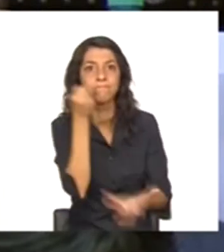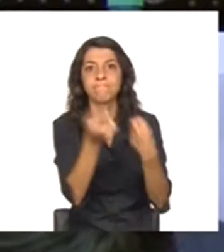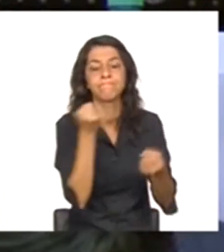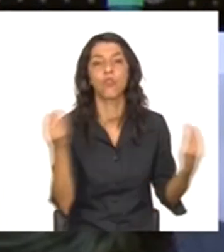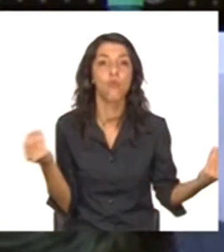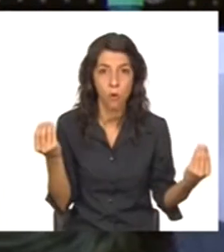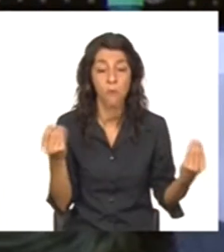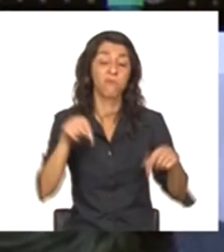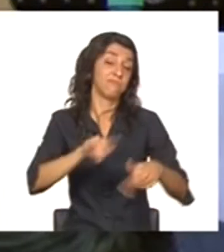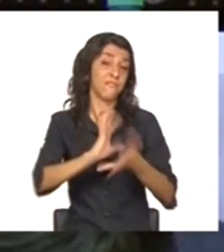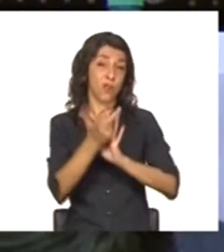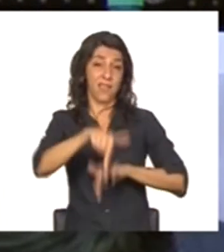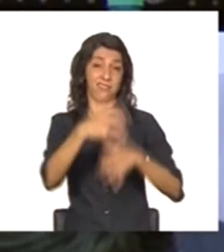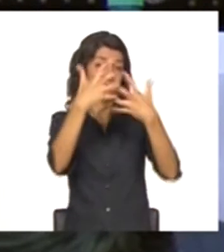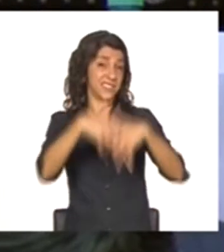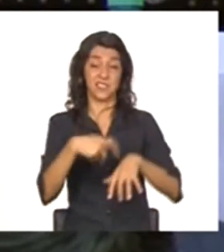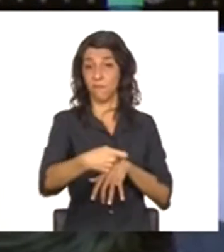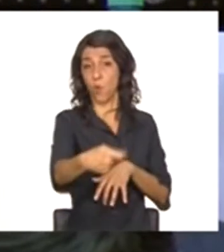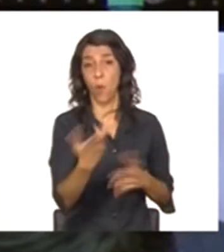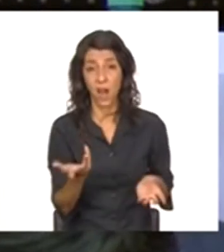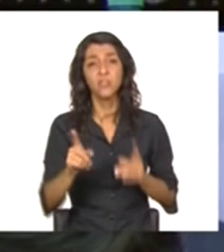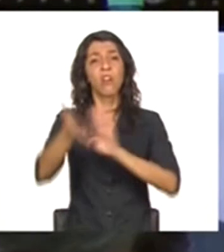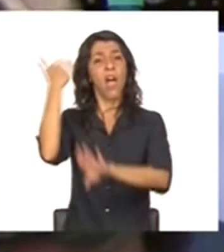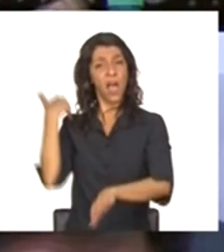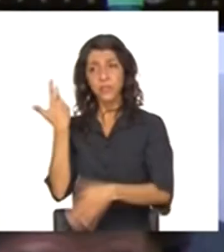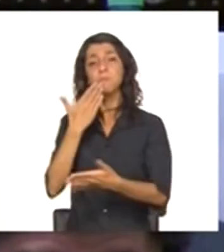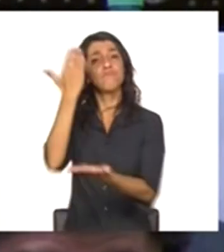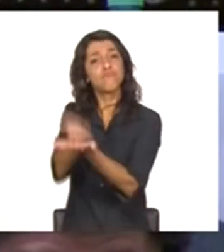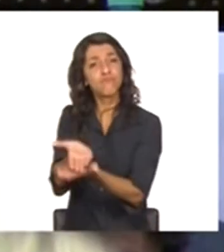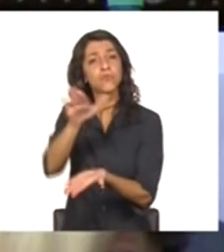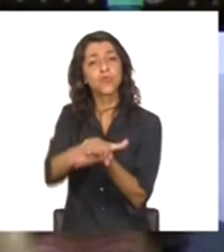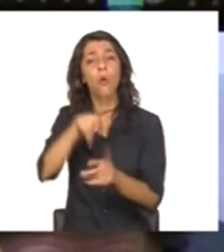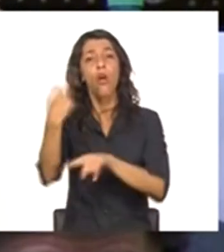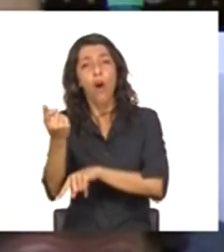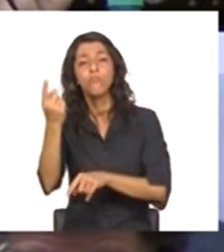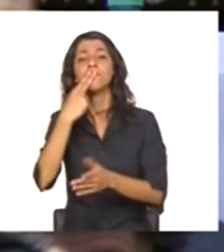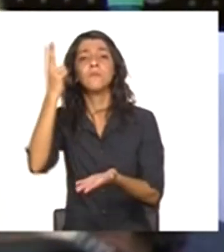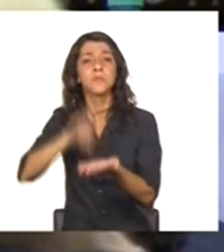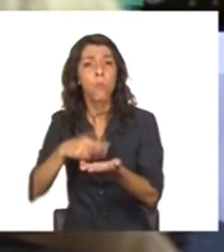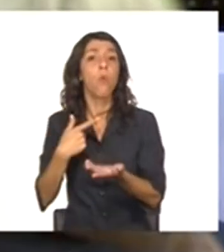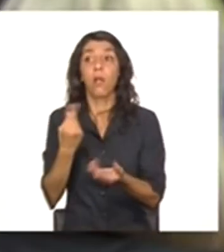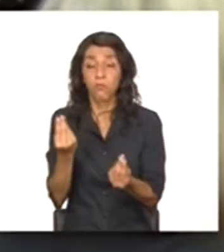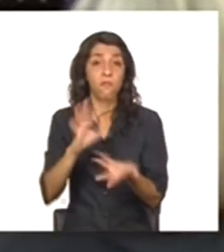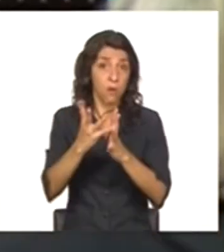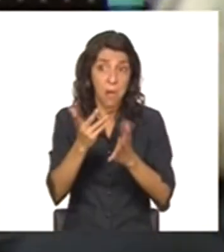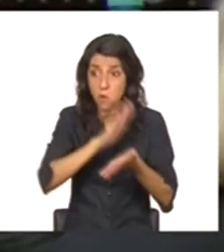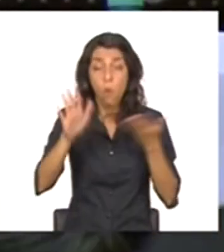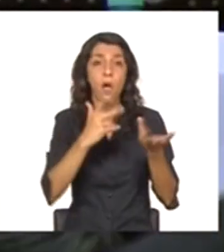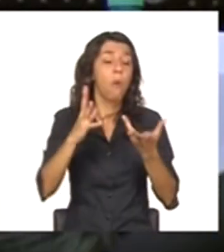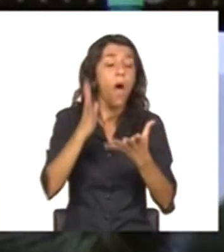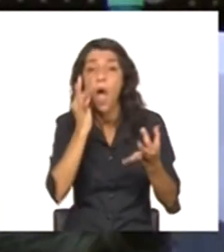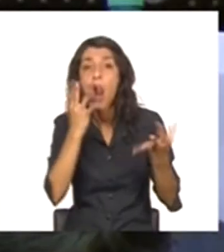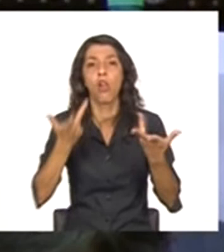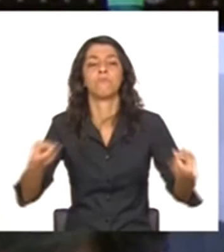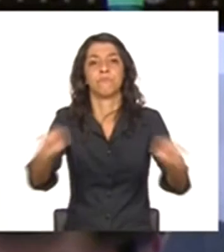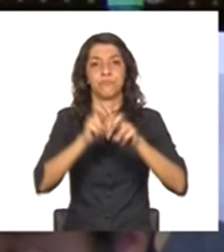propuesto otro tipo de fórmula, le hemos propuesto otros impuestos para recaudar recursos para sanear el déficit de nuestro